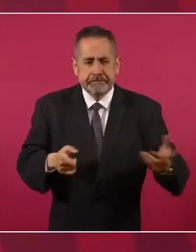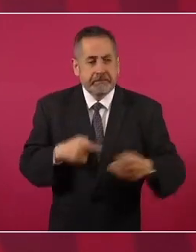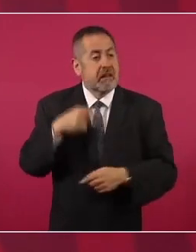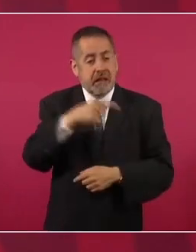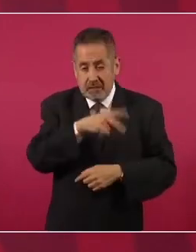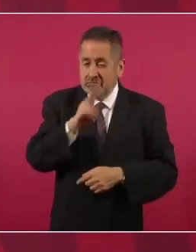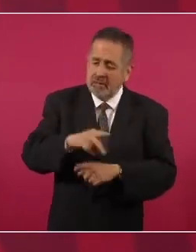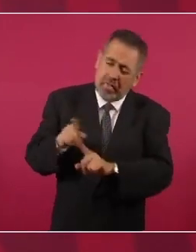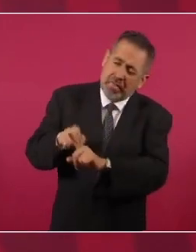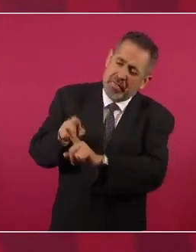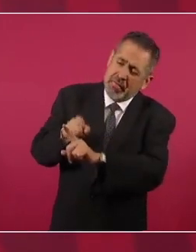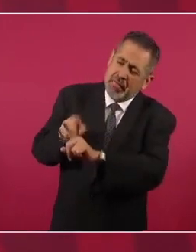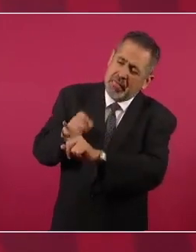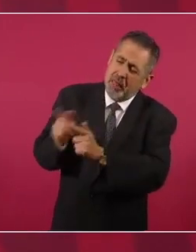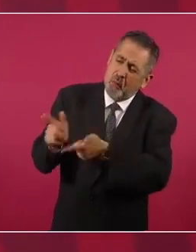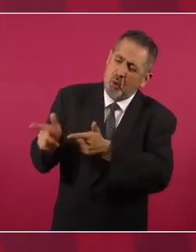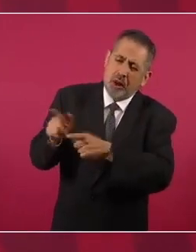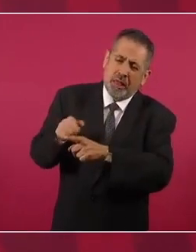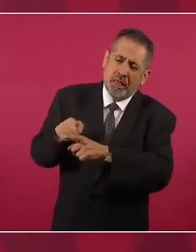burlándose